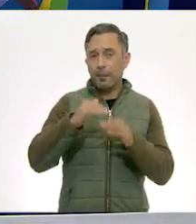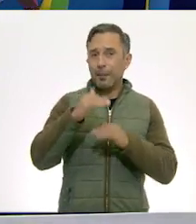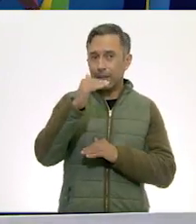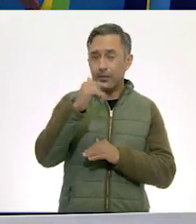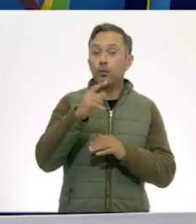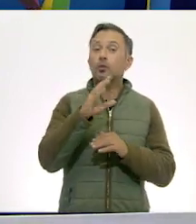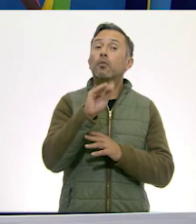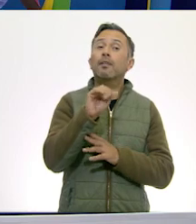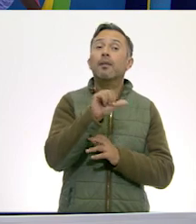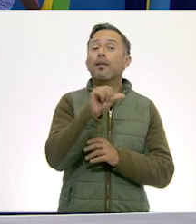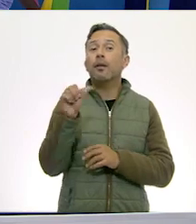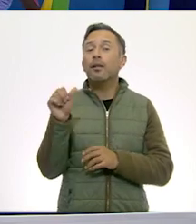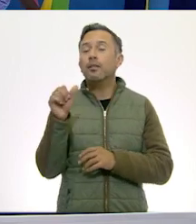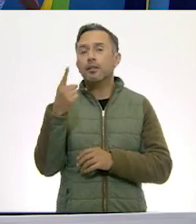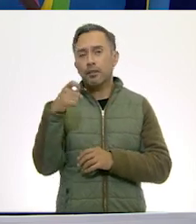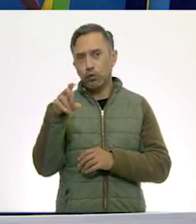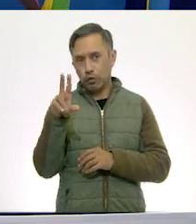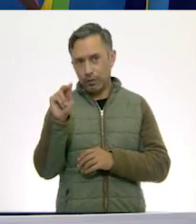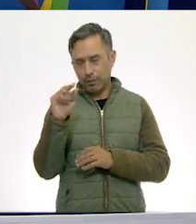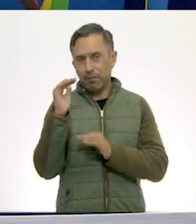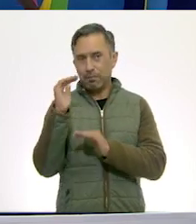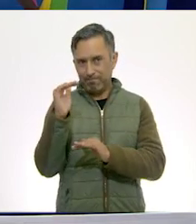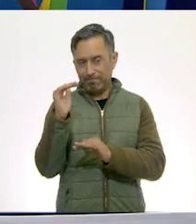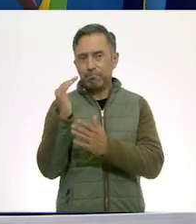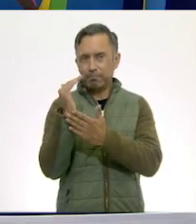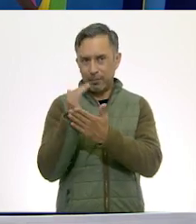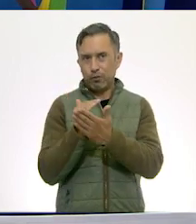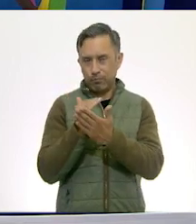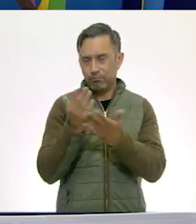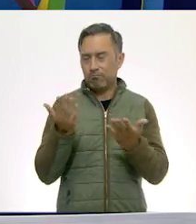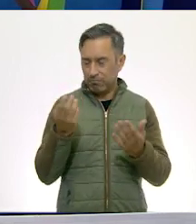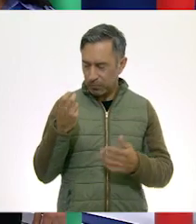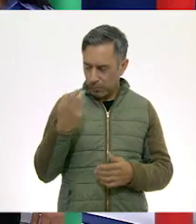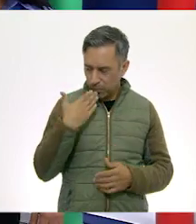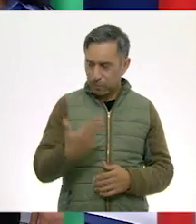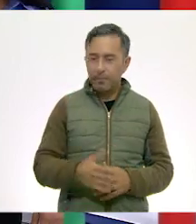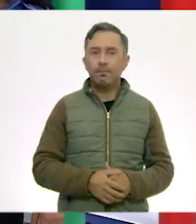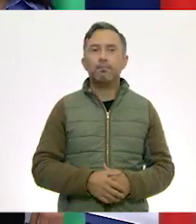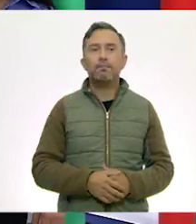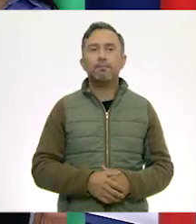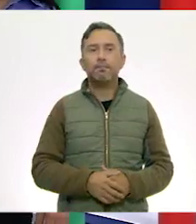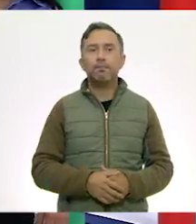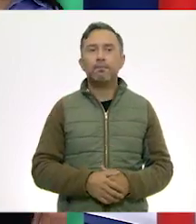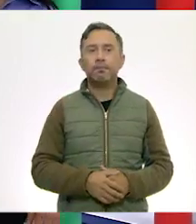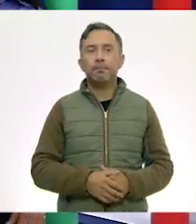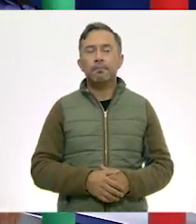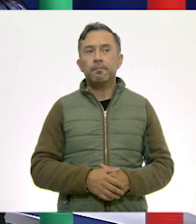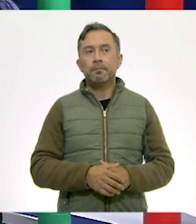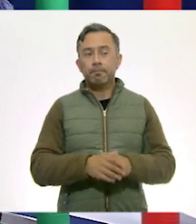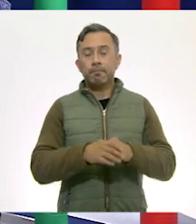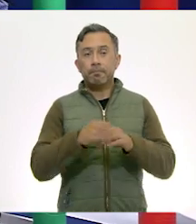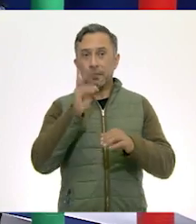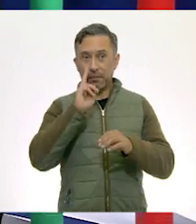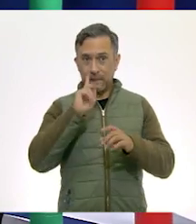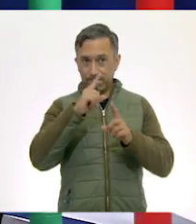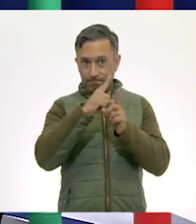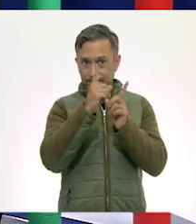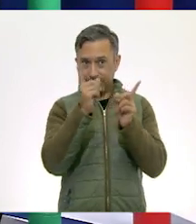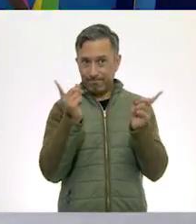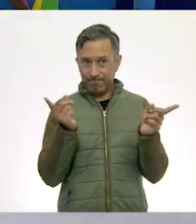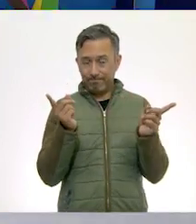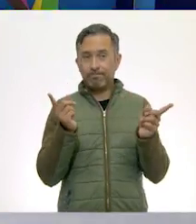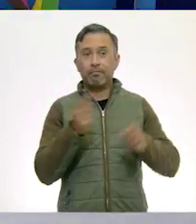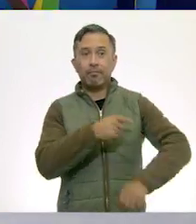menor de? 180. Muy bien, vamos a ver su vértice, es su axila y tenemos